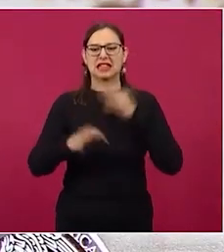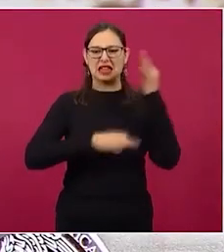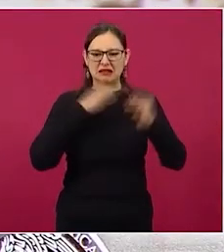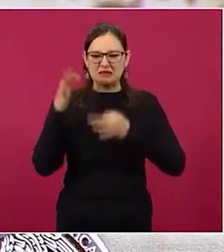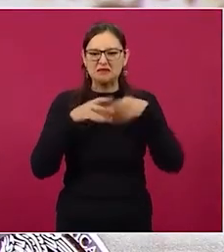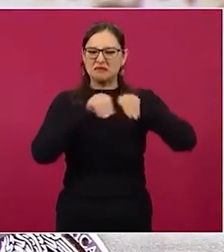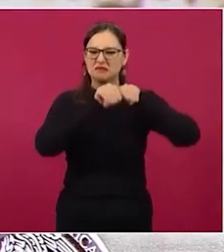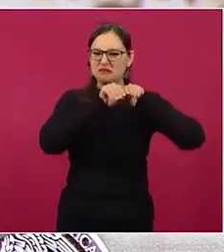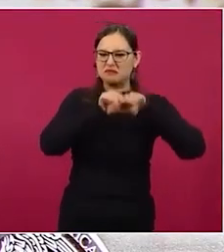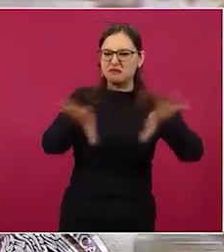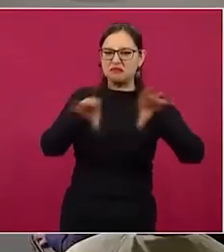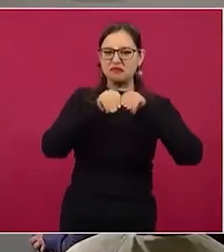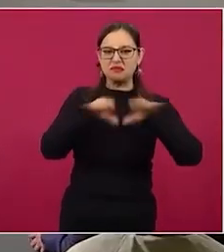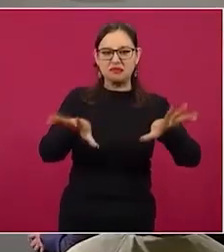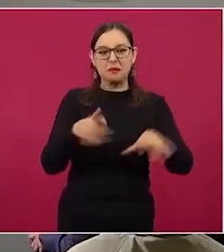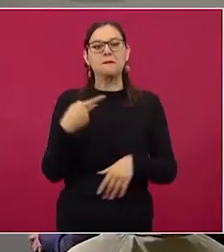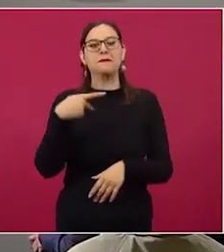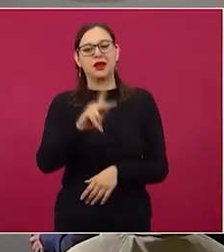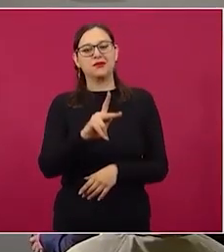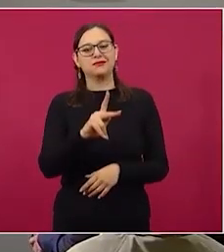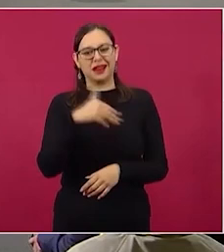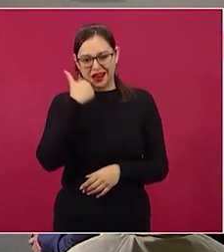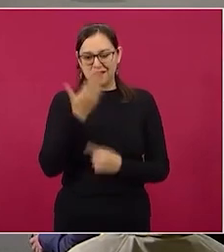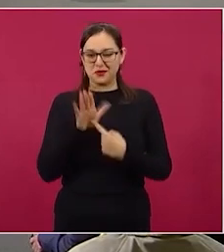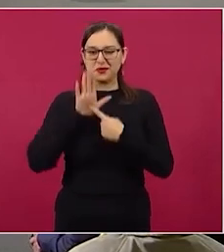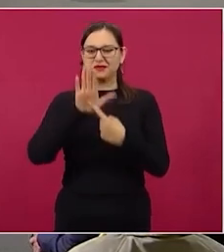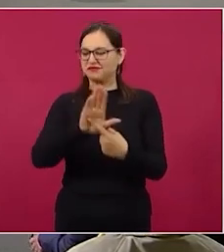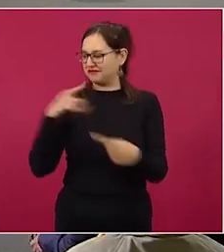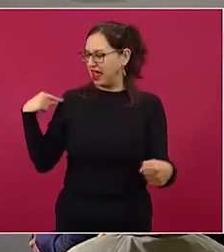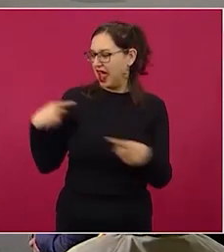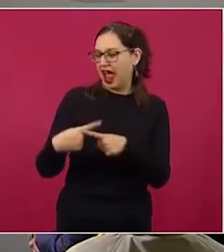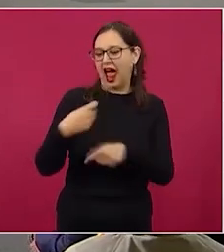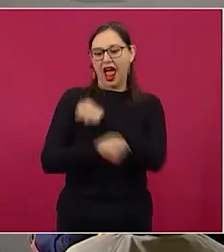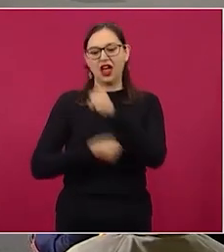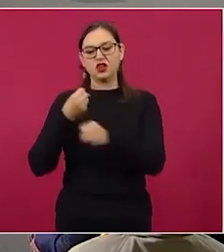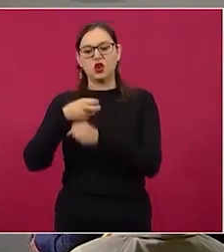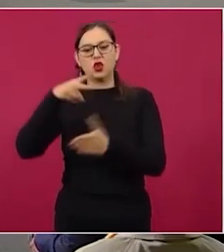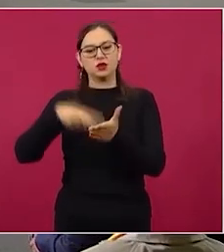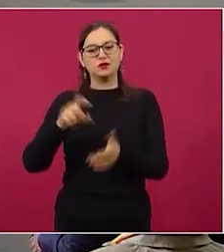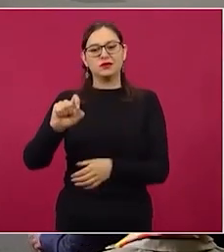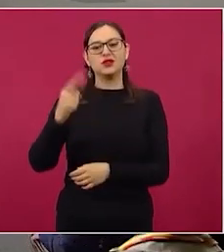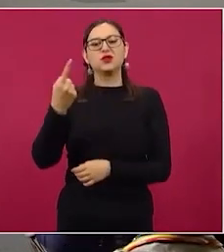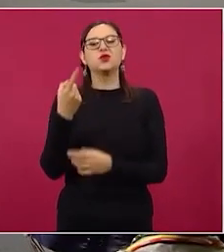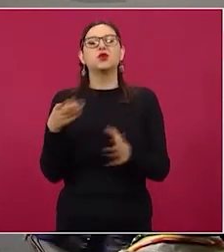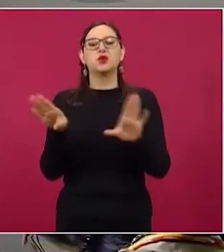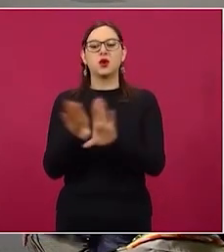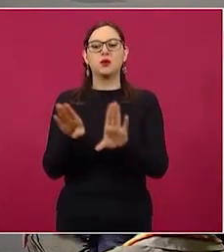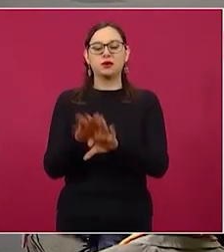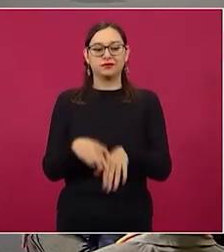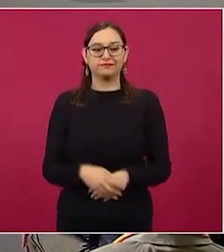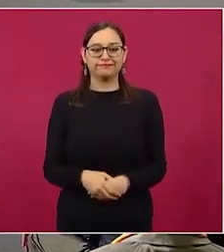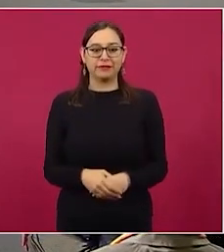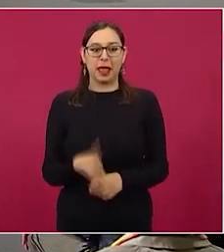miren cómo terminamos el año. Por ejemplo, en esta encuesta de parametría,